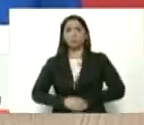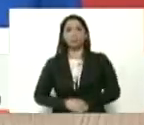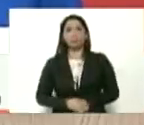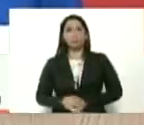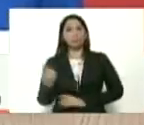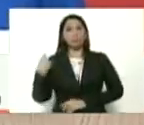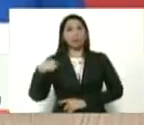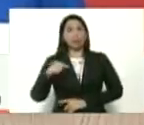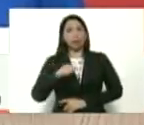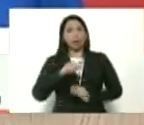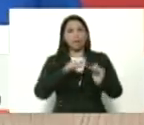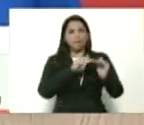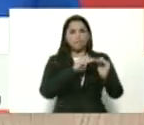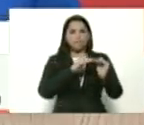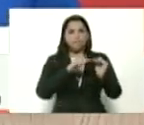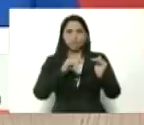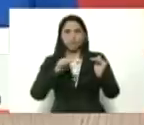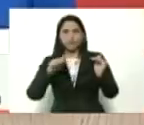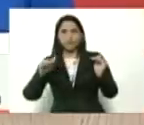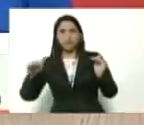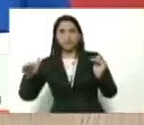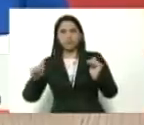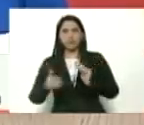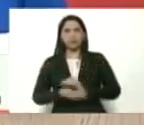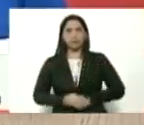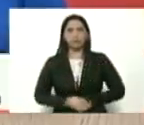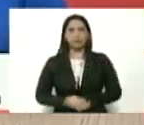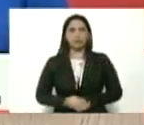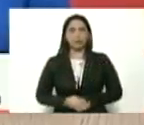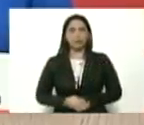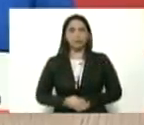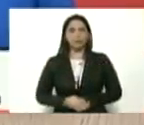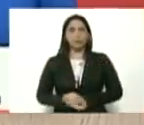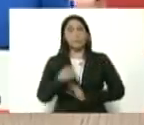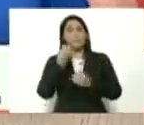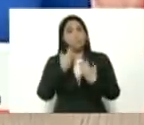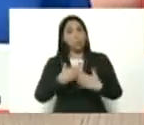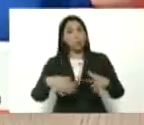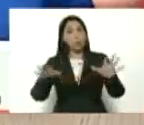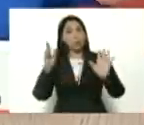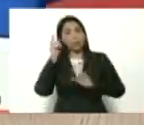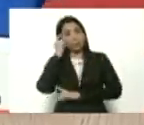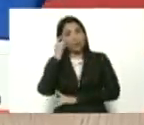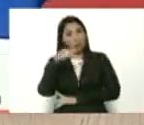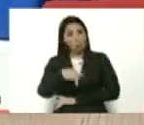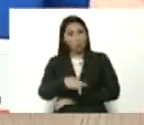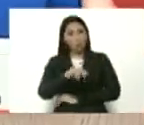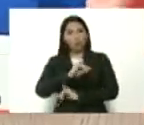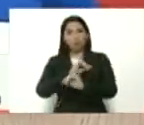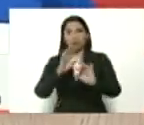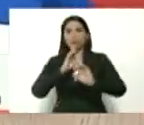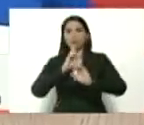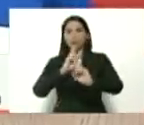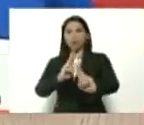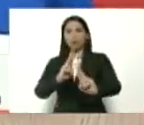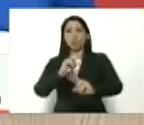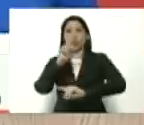tener una curva plana, una curva lineal. Bueno, al día de hoy ya han respondido la encuesta